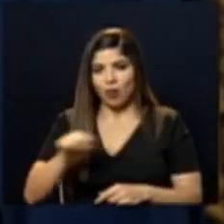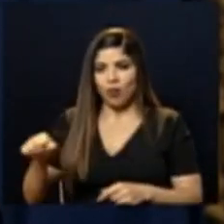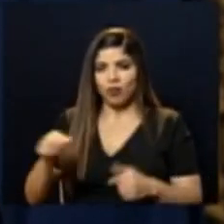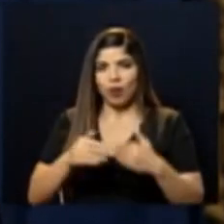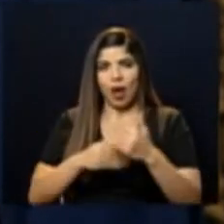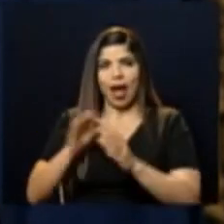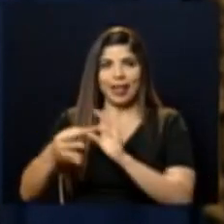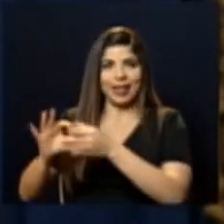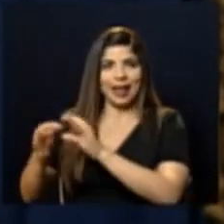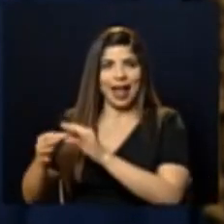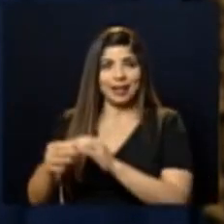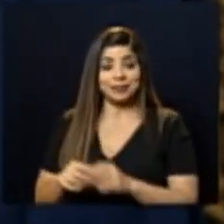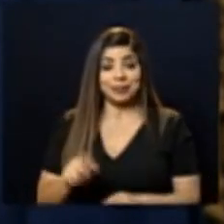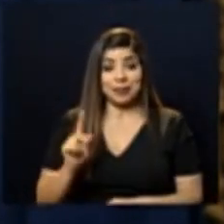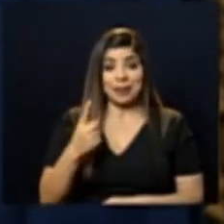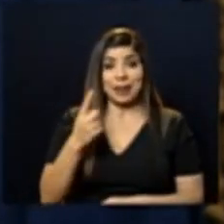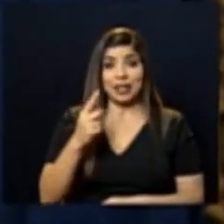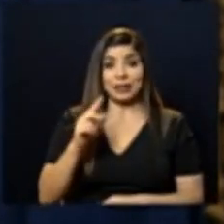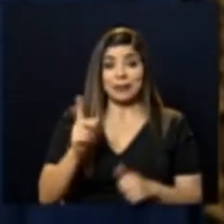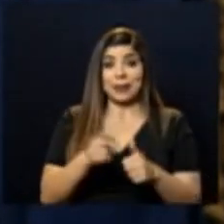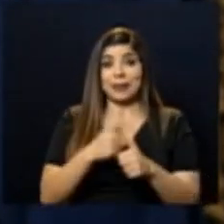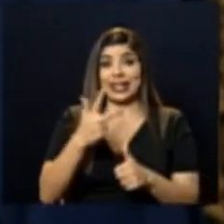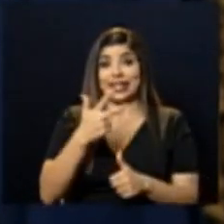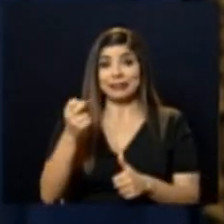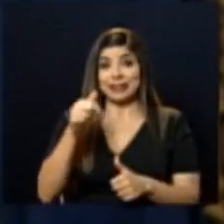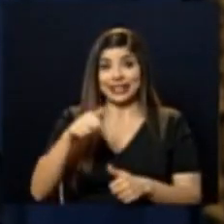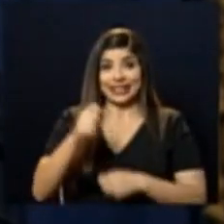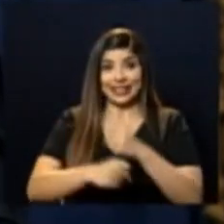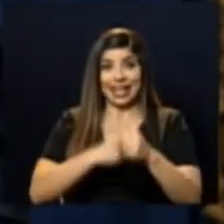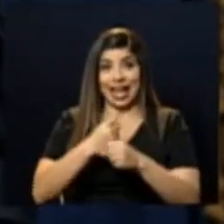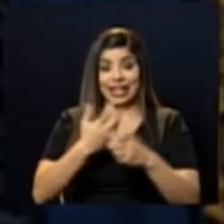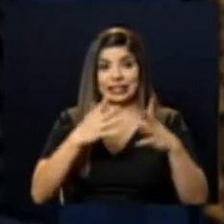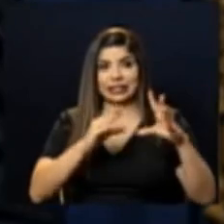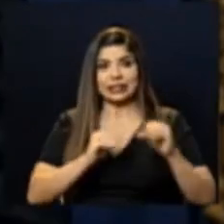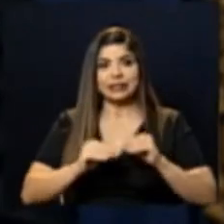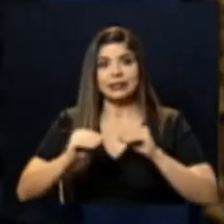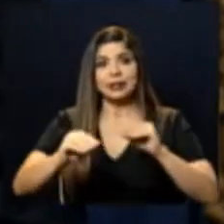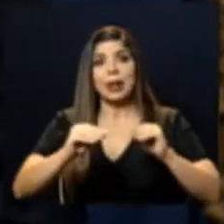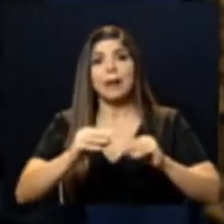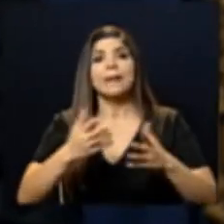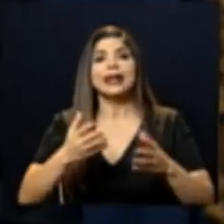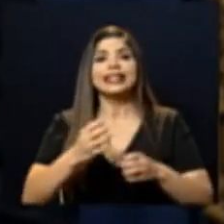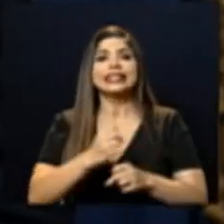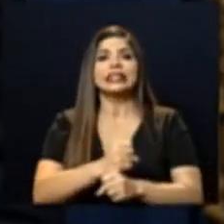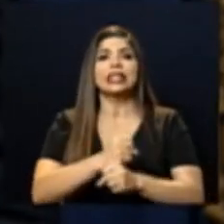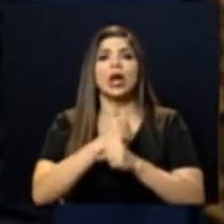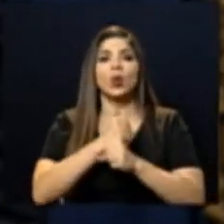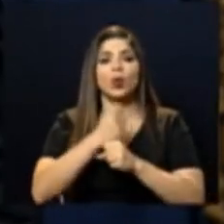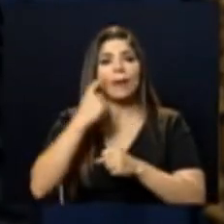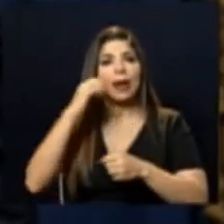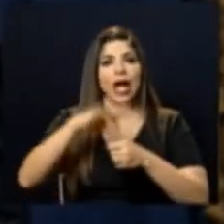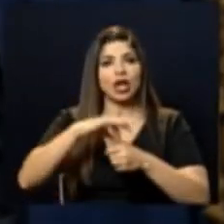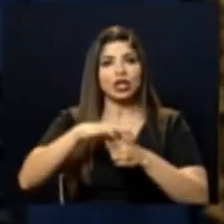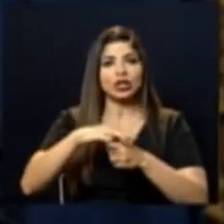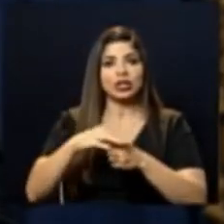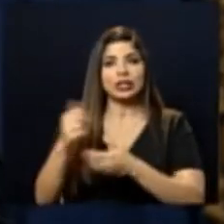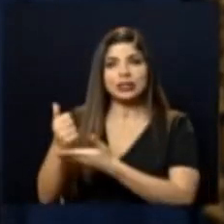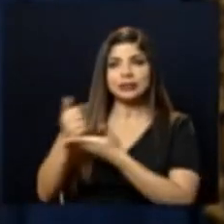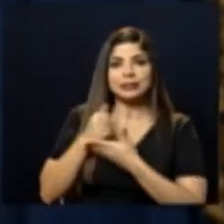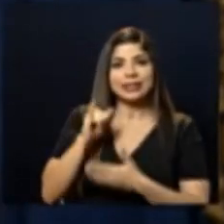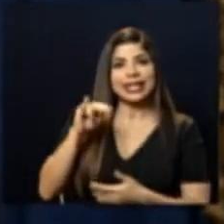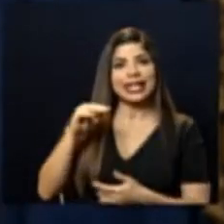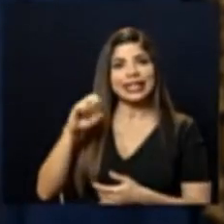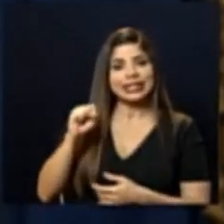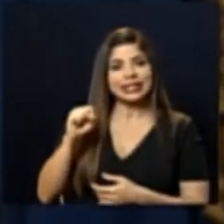Durante el primer trimestre de este año, se colocó en el mercado el seguro de cosechas con el Instituto Nacional de